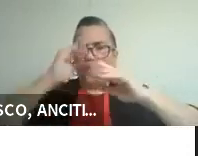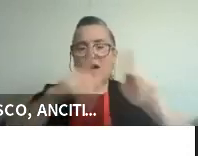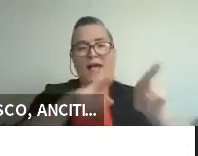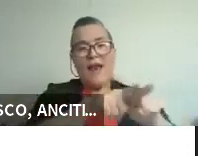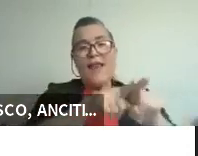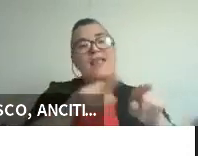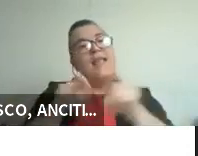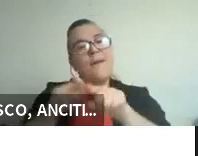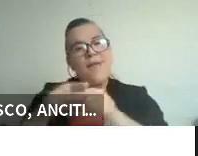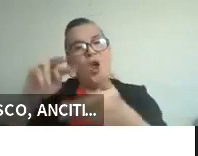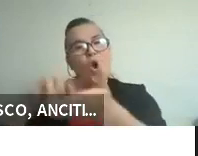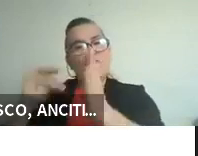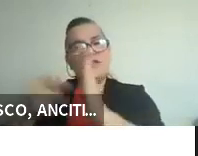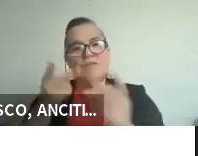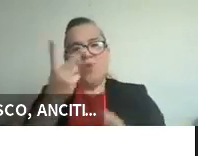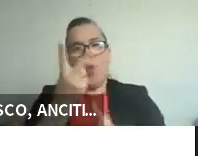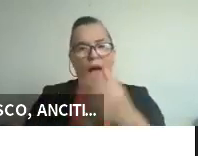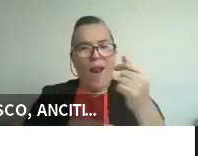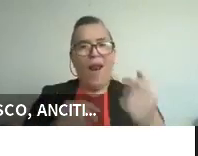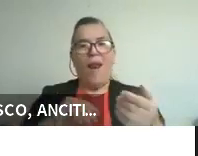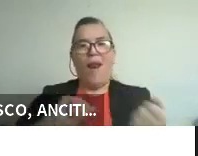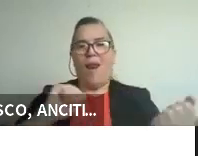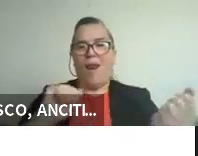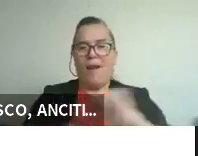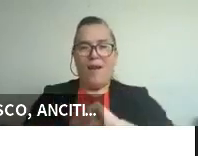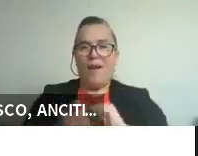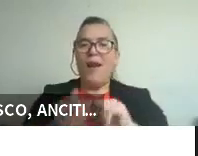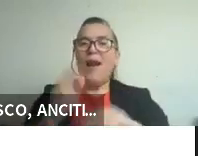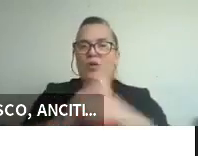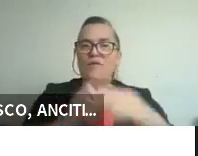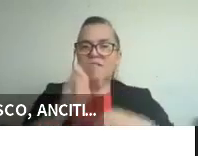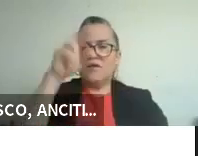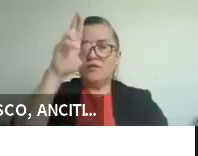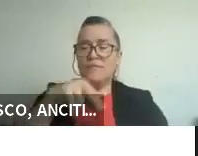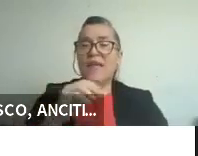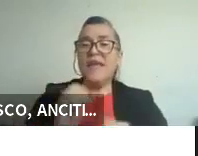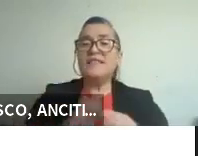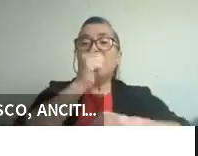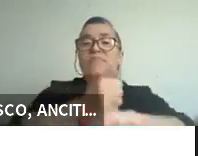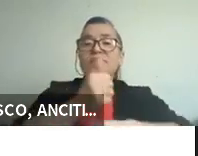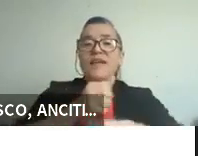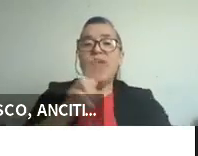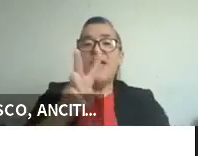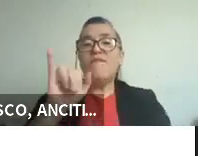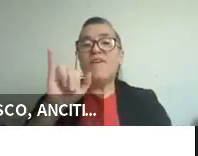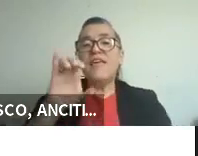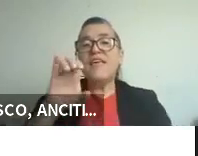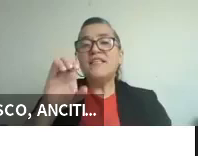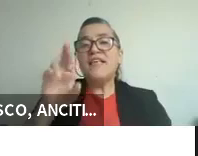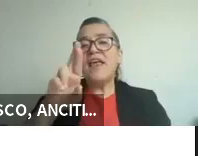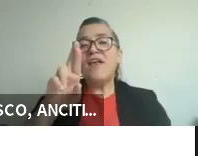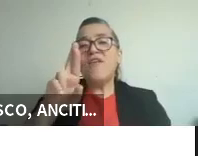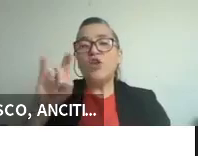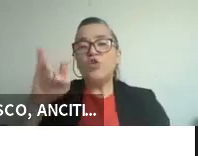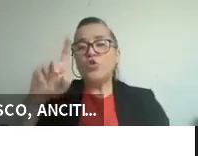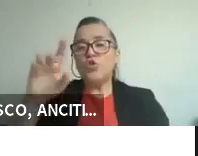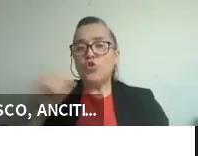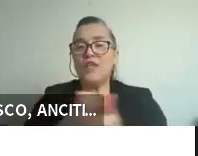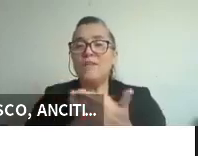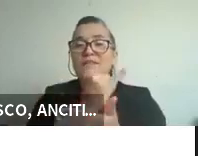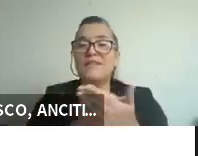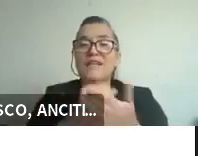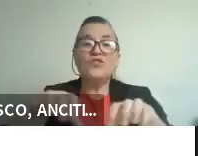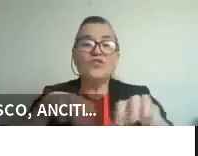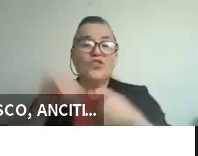conceptual en nuestra universidad y se crean las vicerrectorías de investigación de acción social y otras la creación